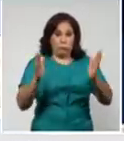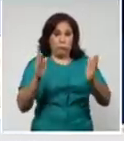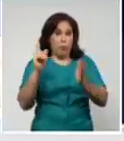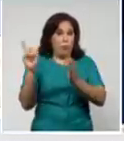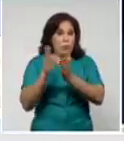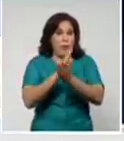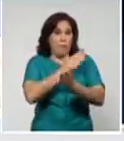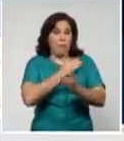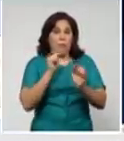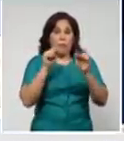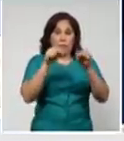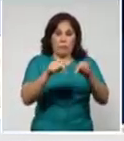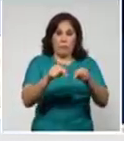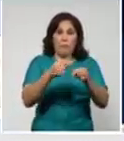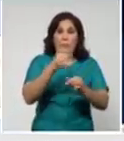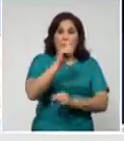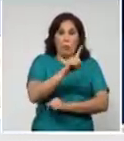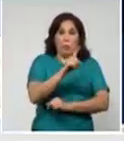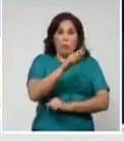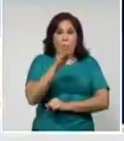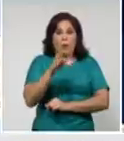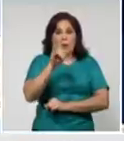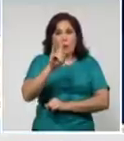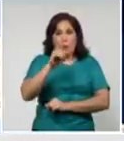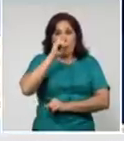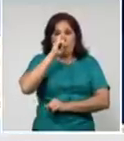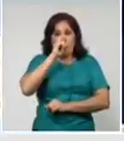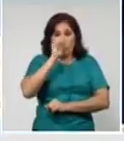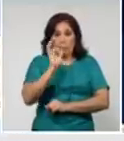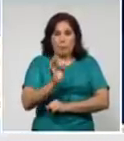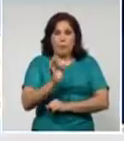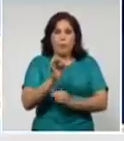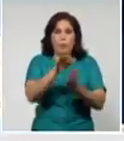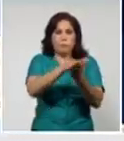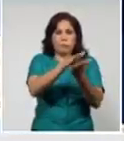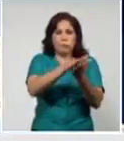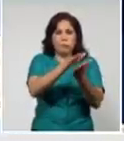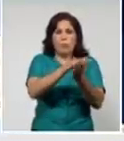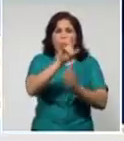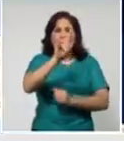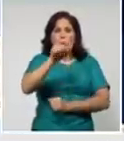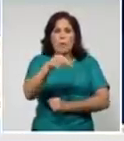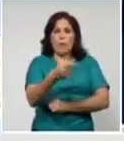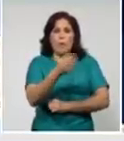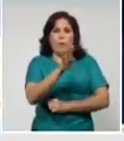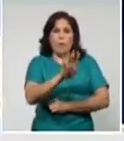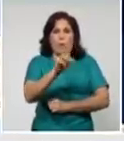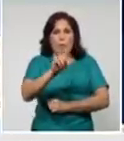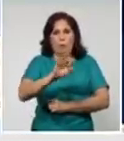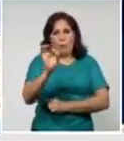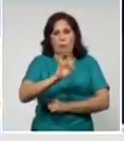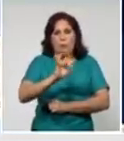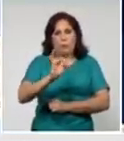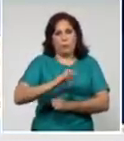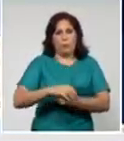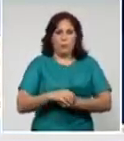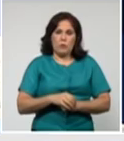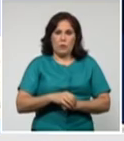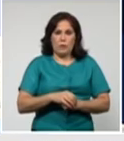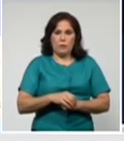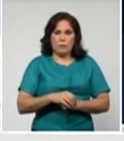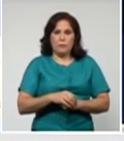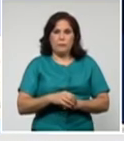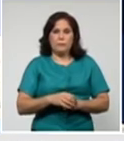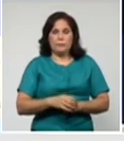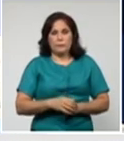que en el de 1 a 9 años de edad se acumula el 9,42% de los casos